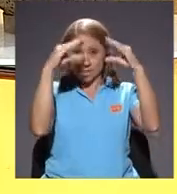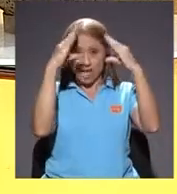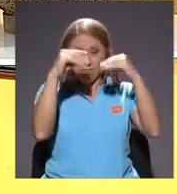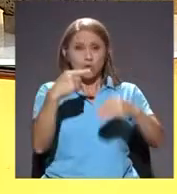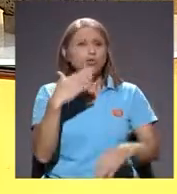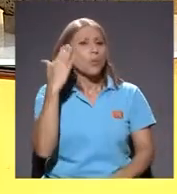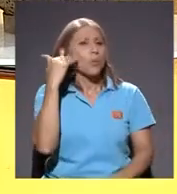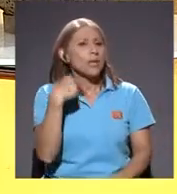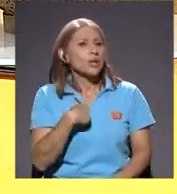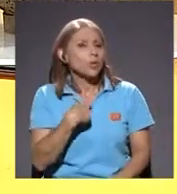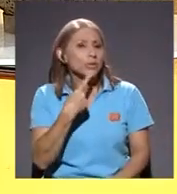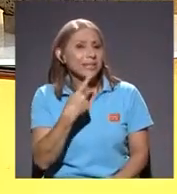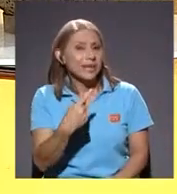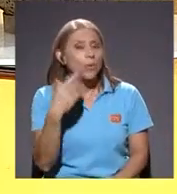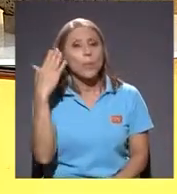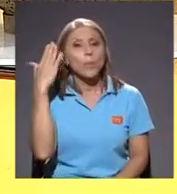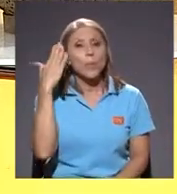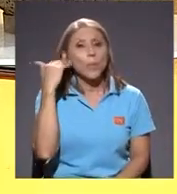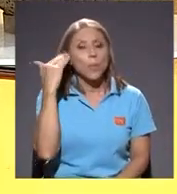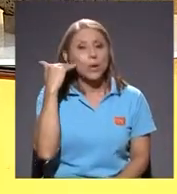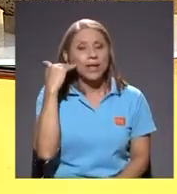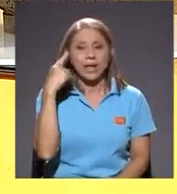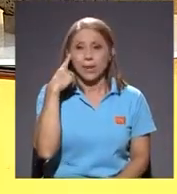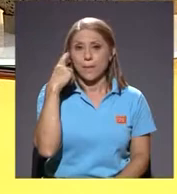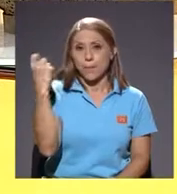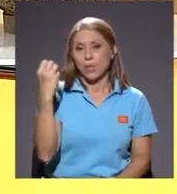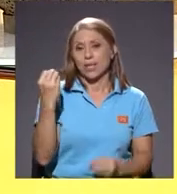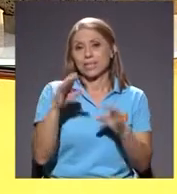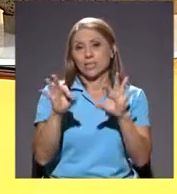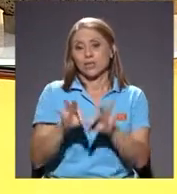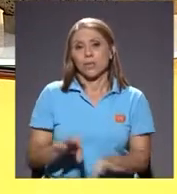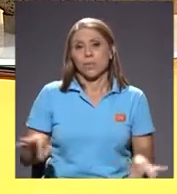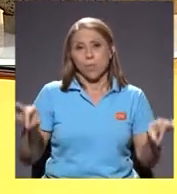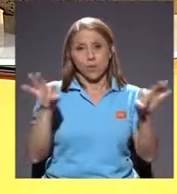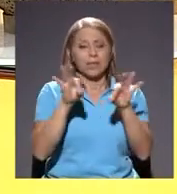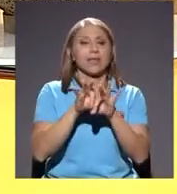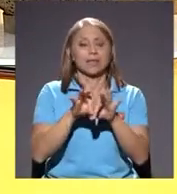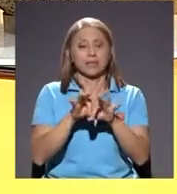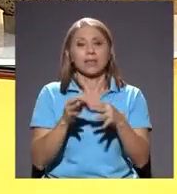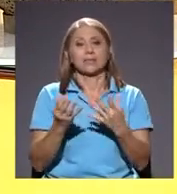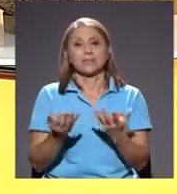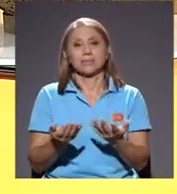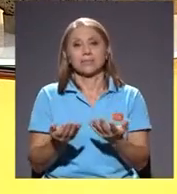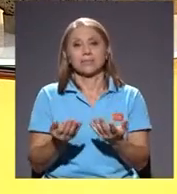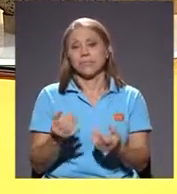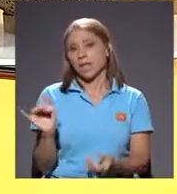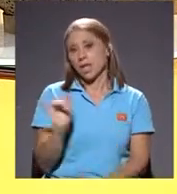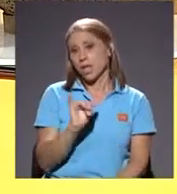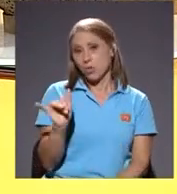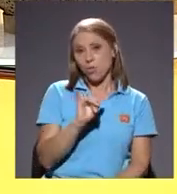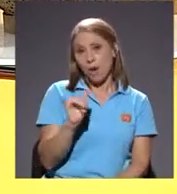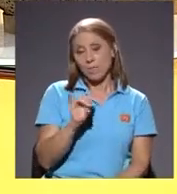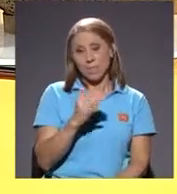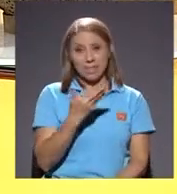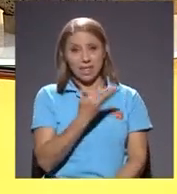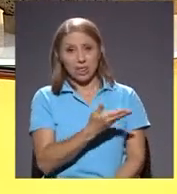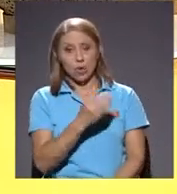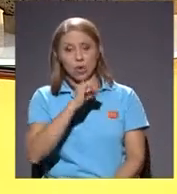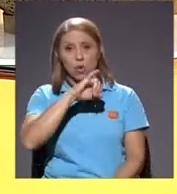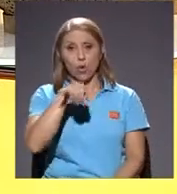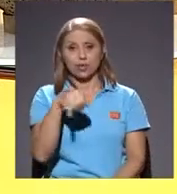qué son importantes igualmente don jose francisco